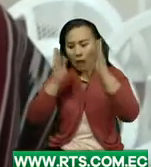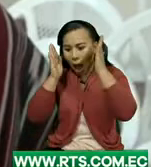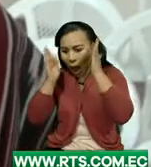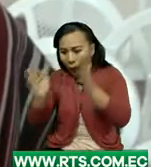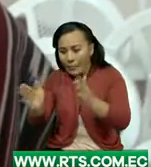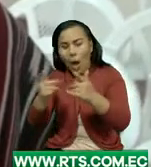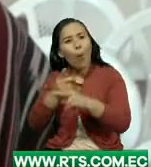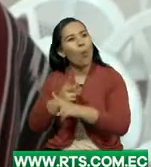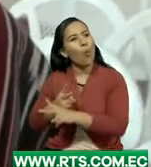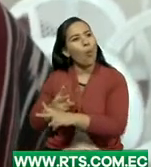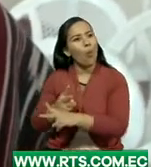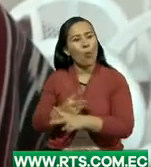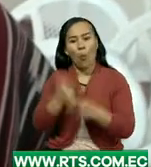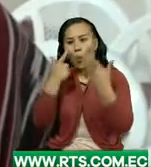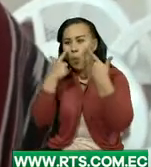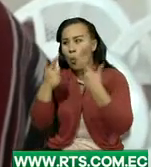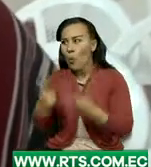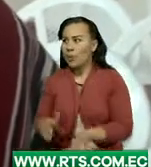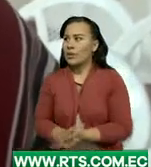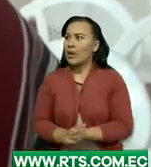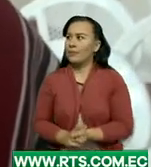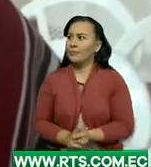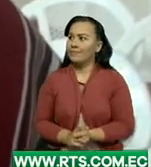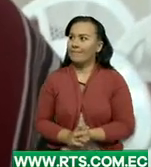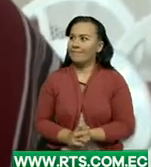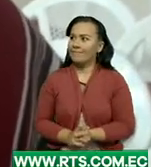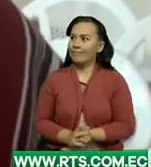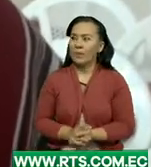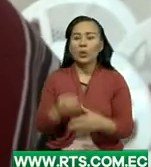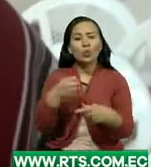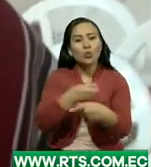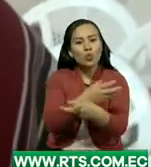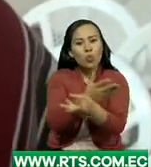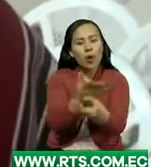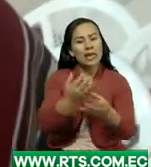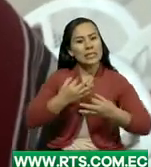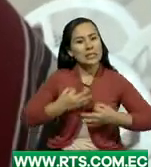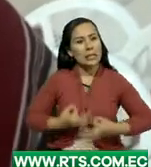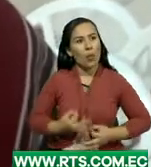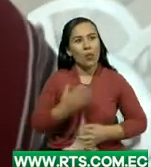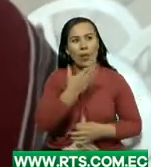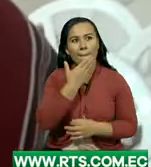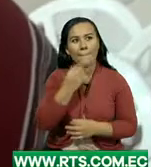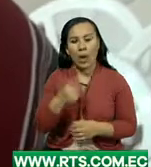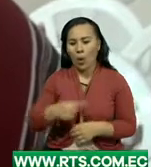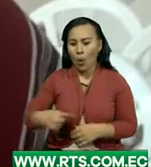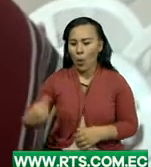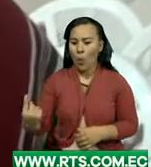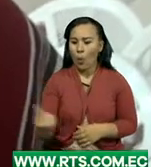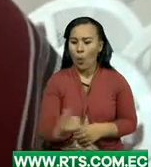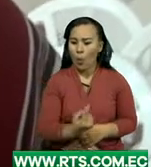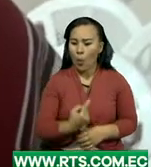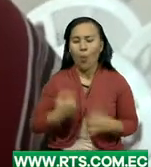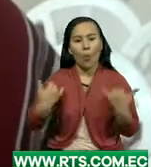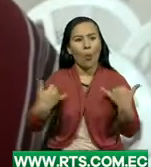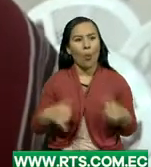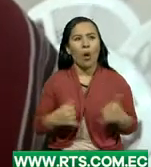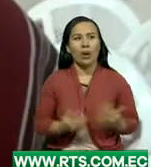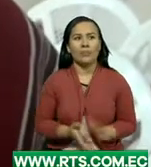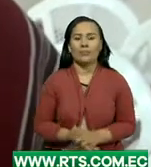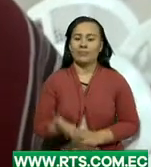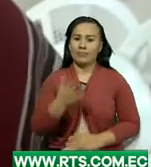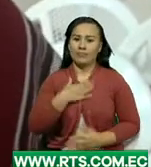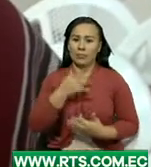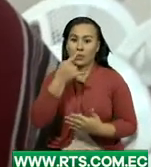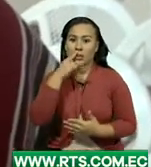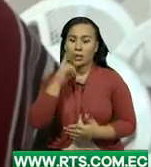de cuidar y como no también a las autoridades sugerir que tenga esa seguridad, porque hoy es mi